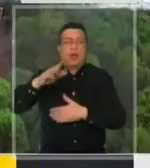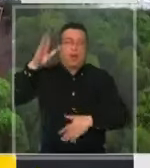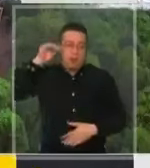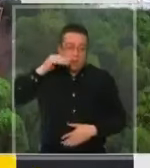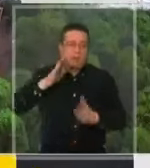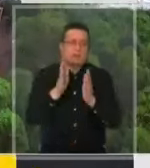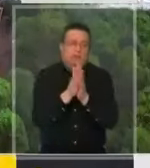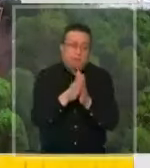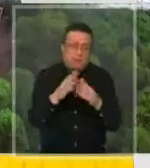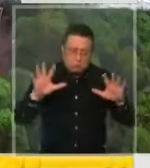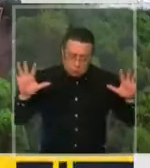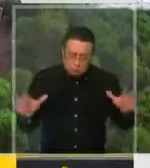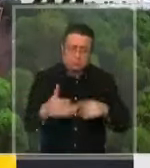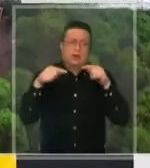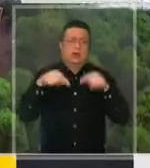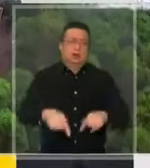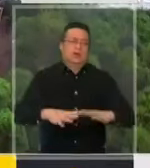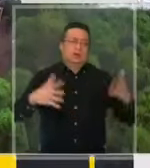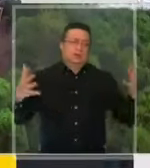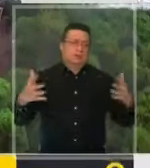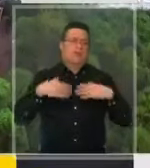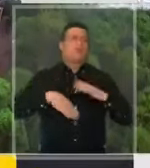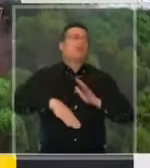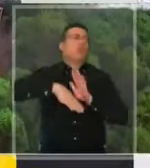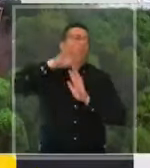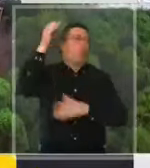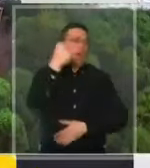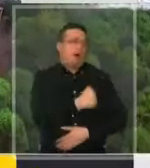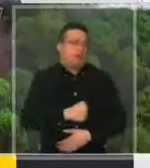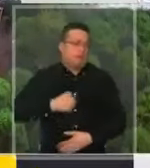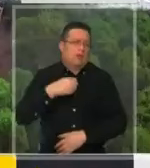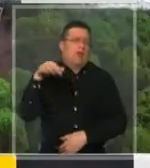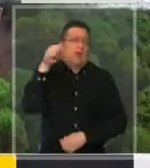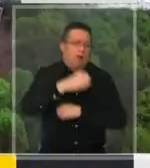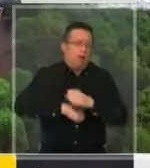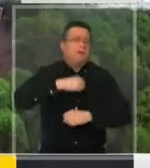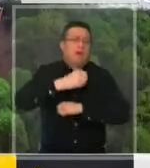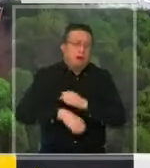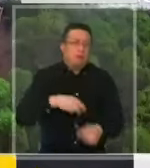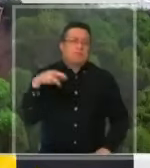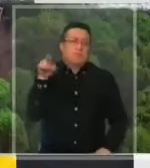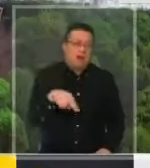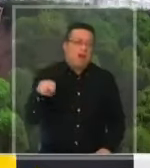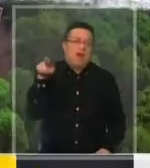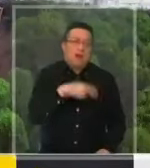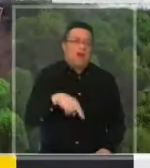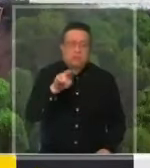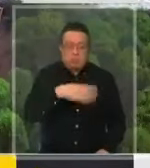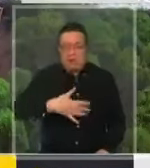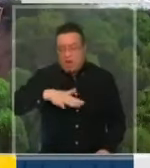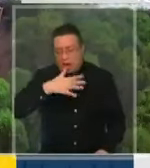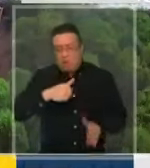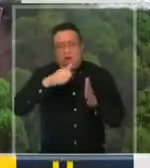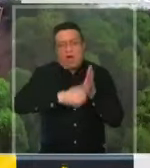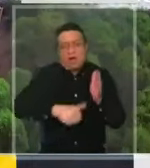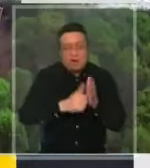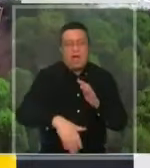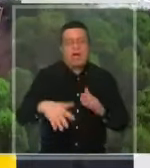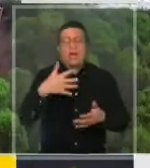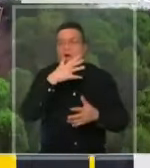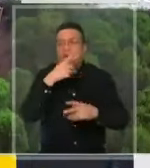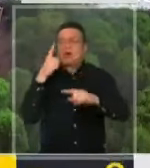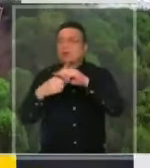preocupen de esto, porque ya es mucho, que todos los años estemos tomando agua con caca, agua sucia, agua del cementerio, de